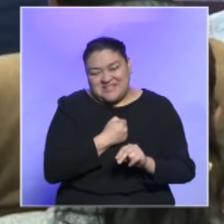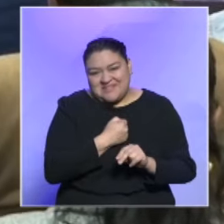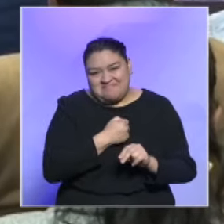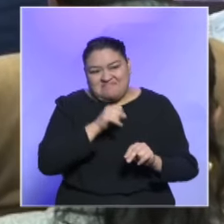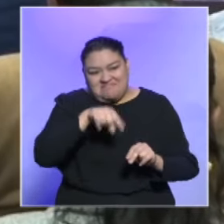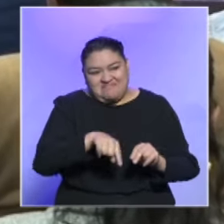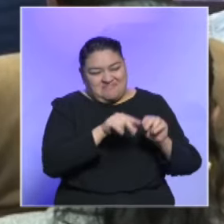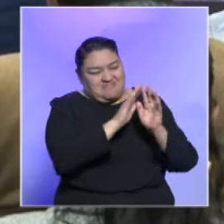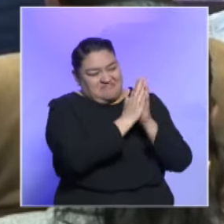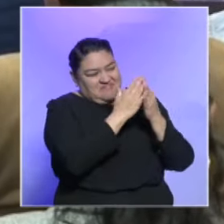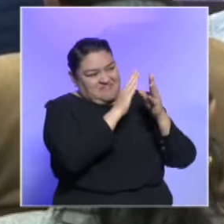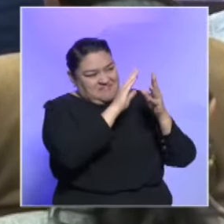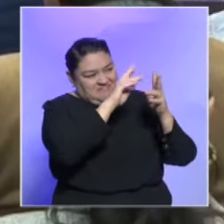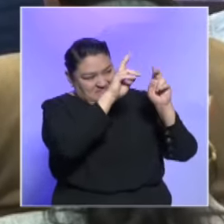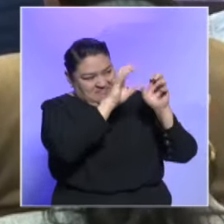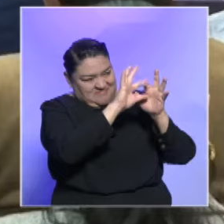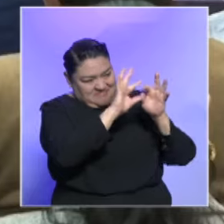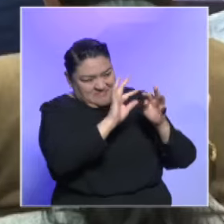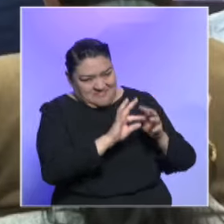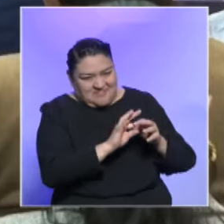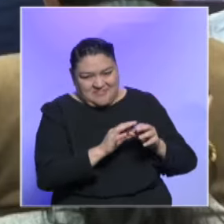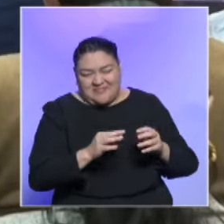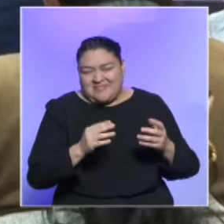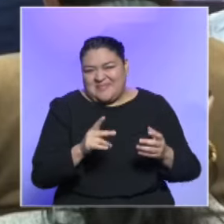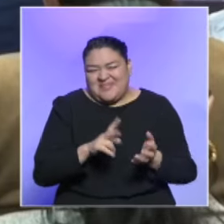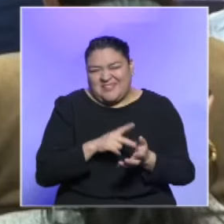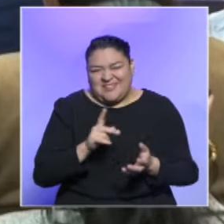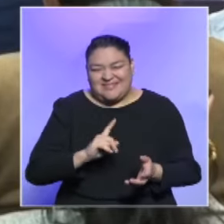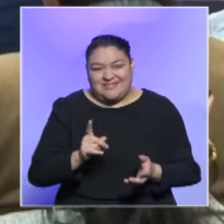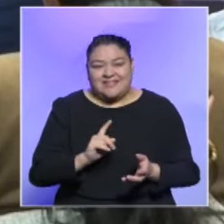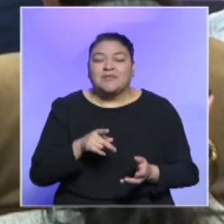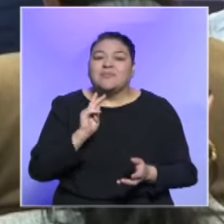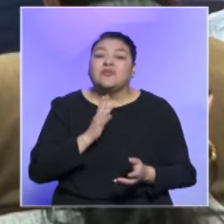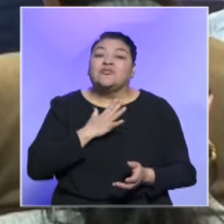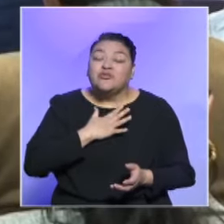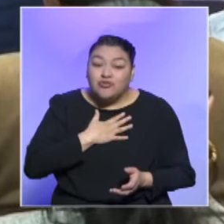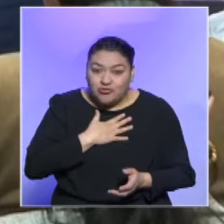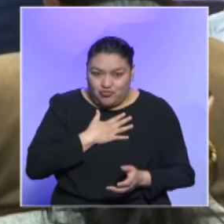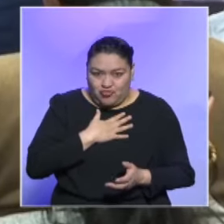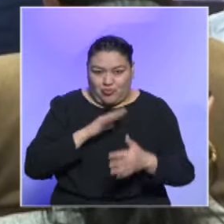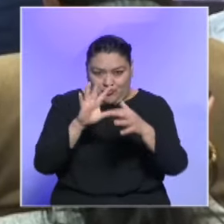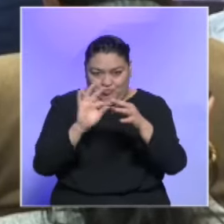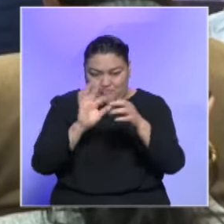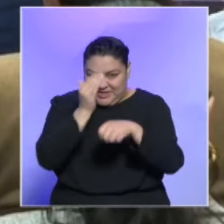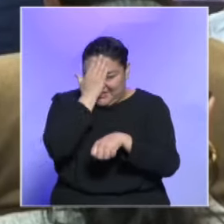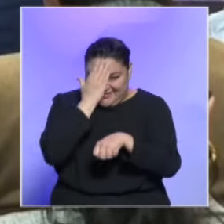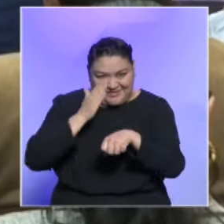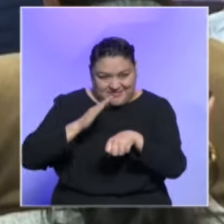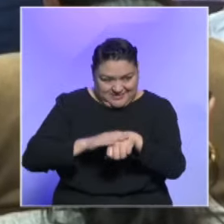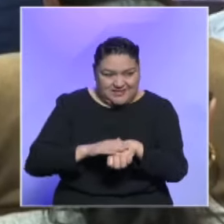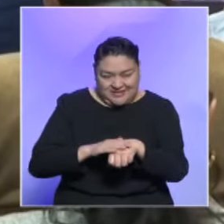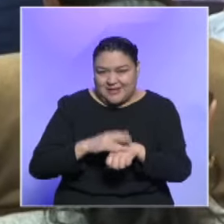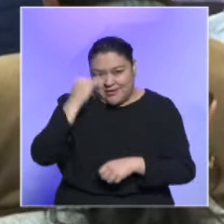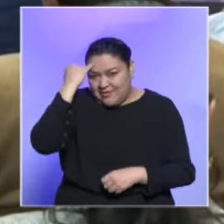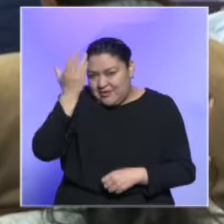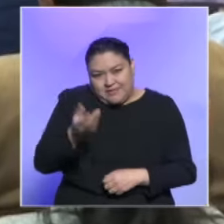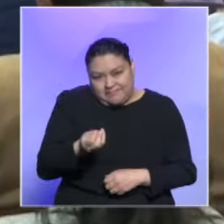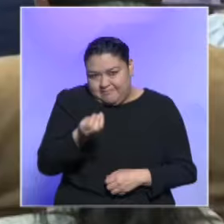a estas cuestiones que se han presentado hasta hoy, pero voy a dejar algunas notas que pongo sobre la